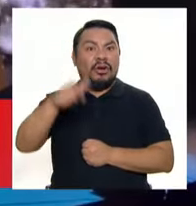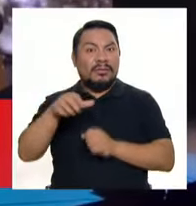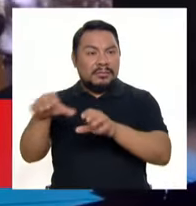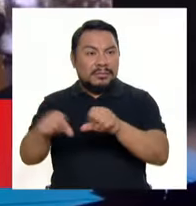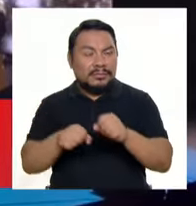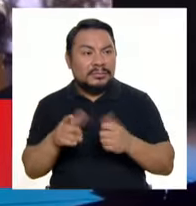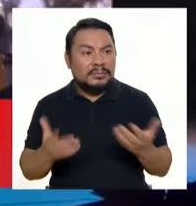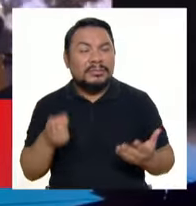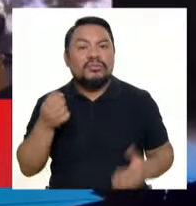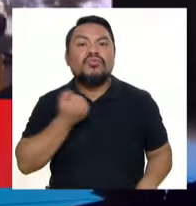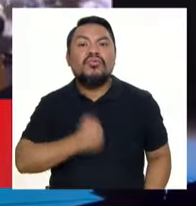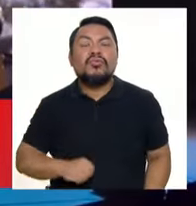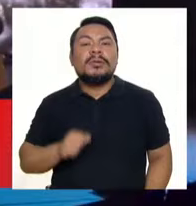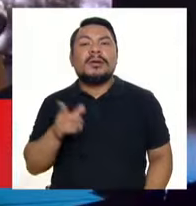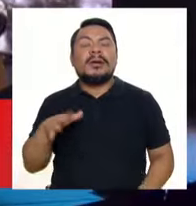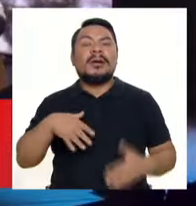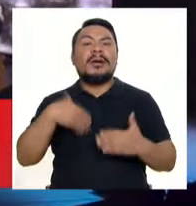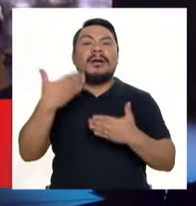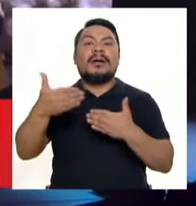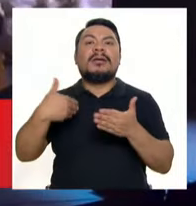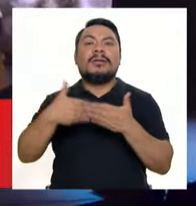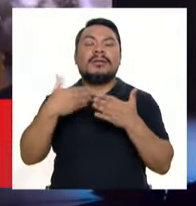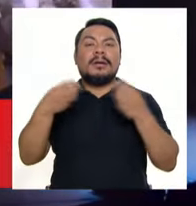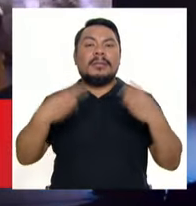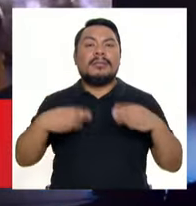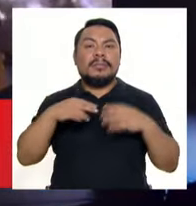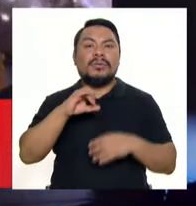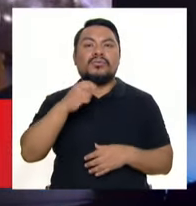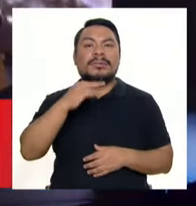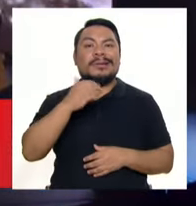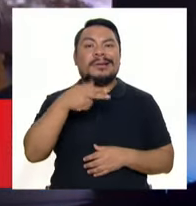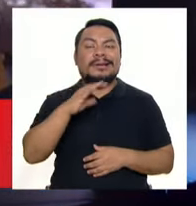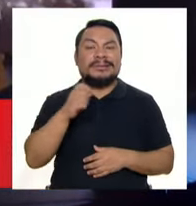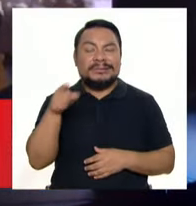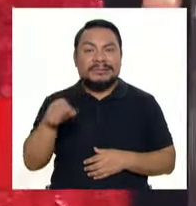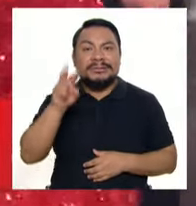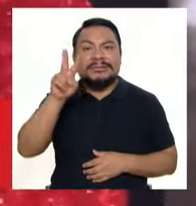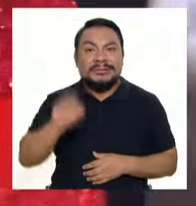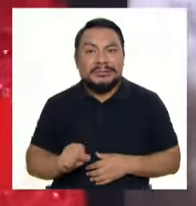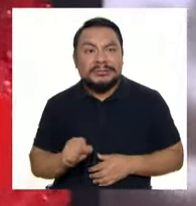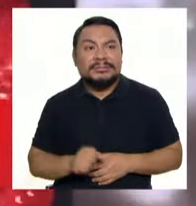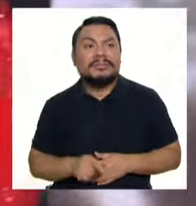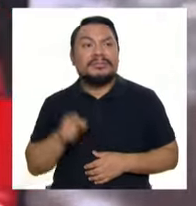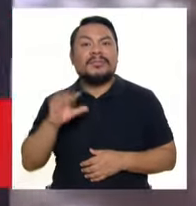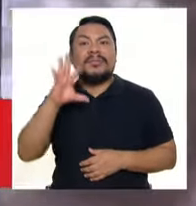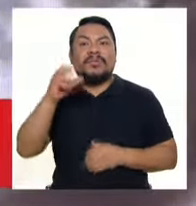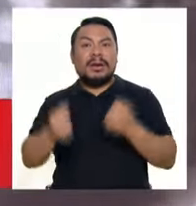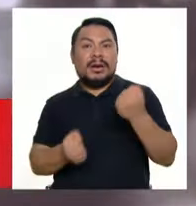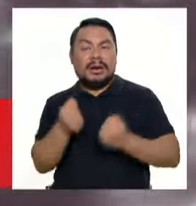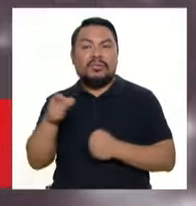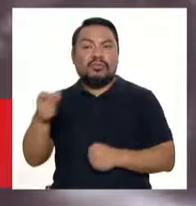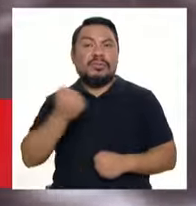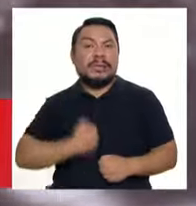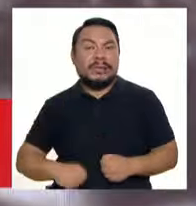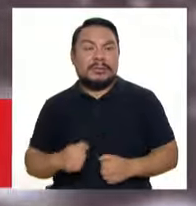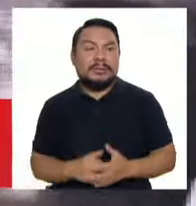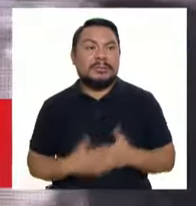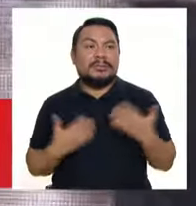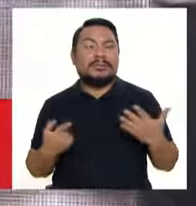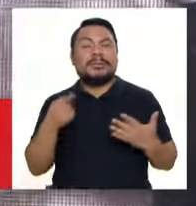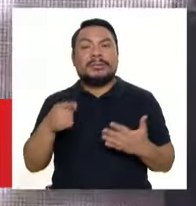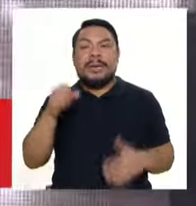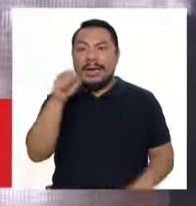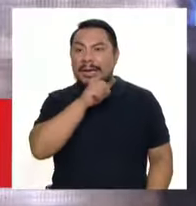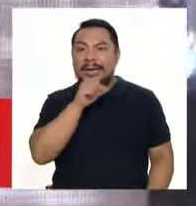a su hijo en el frontis de mercado Unicachi, en el distrito de Villa El Salvador. Tras conocer del robo, la intérprete de